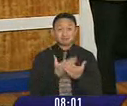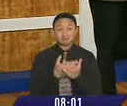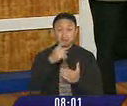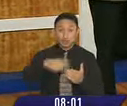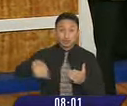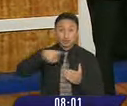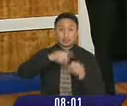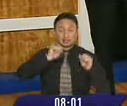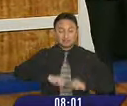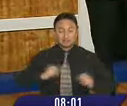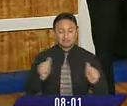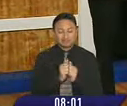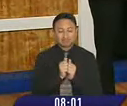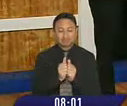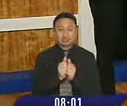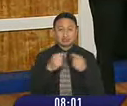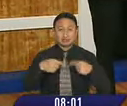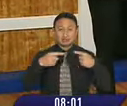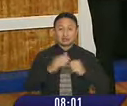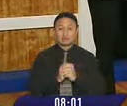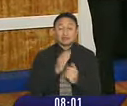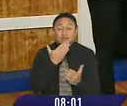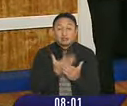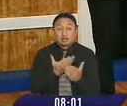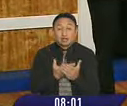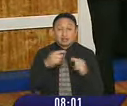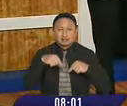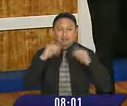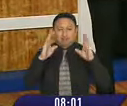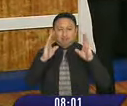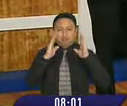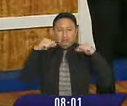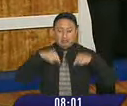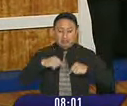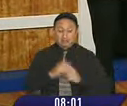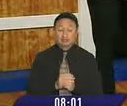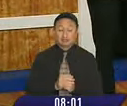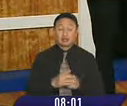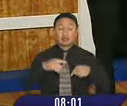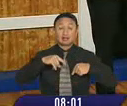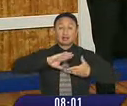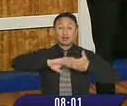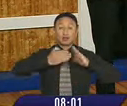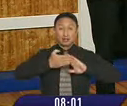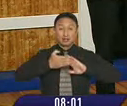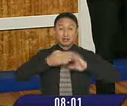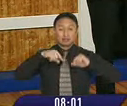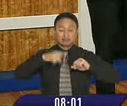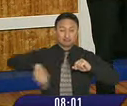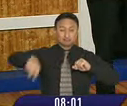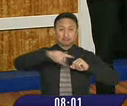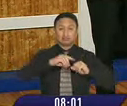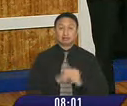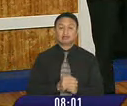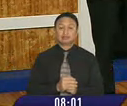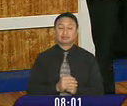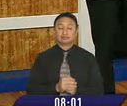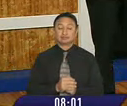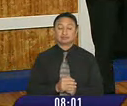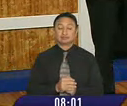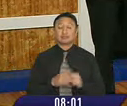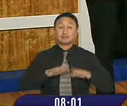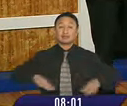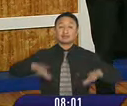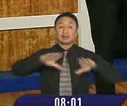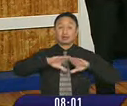siempre de poder ser parte de sus días. Gracias por preferirnos y estar aquí en este su espacio para todos ustedes, para la ciudadanía, el espacio de